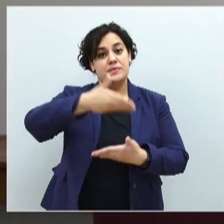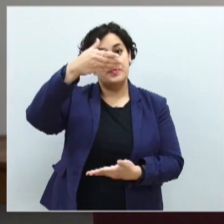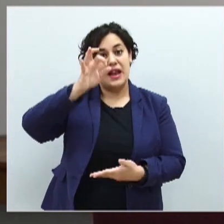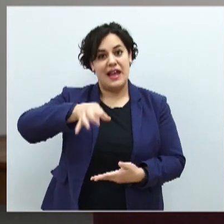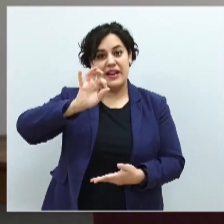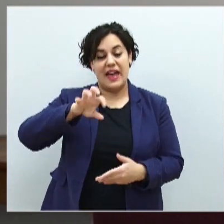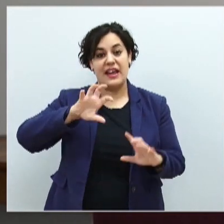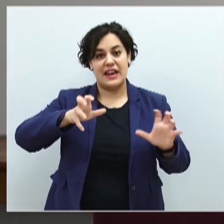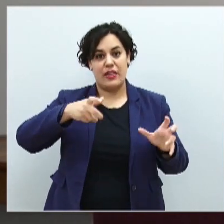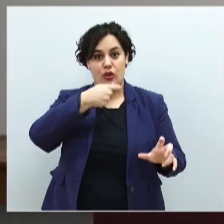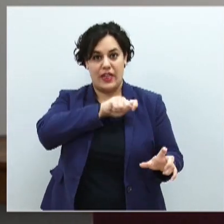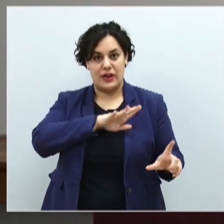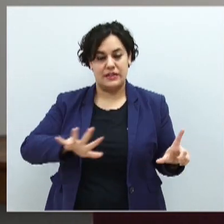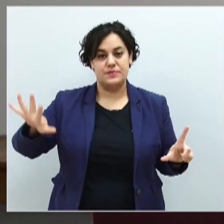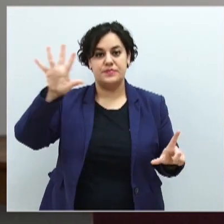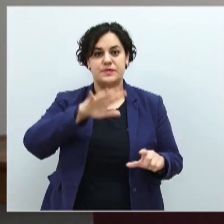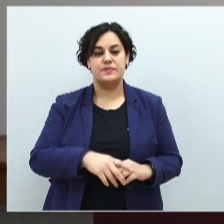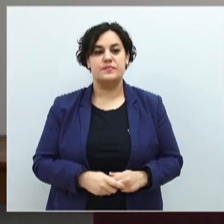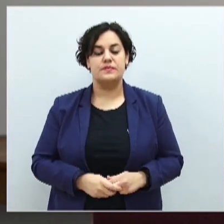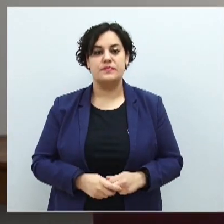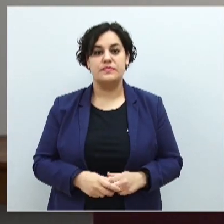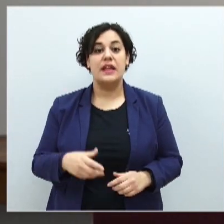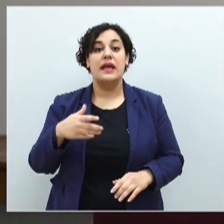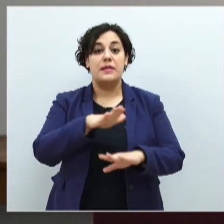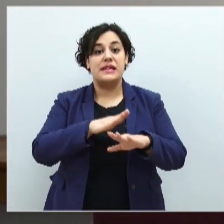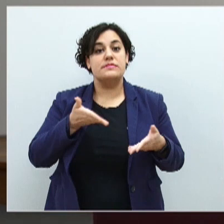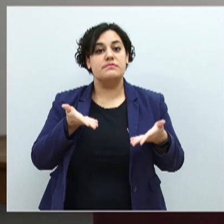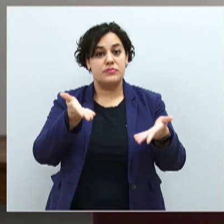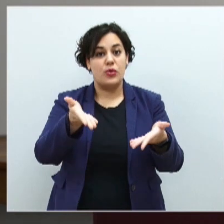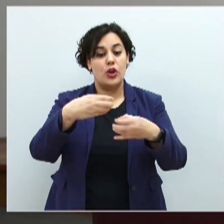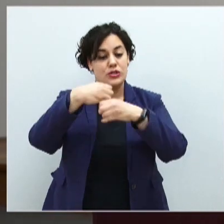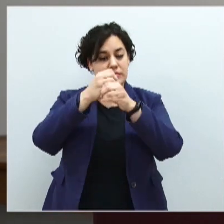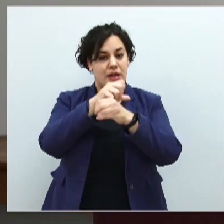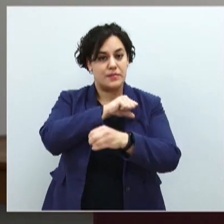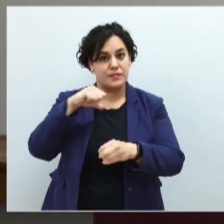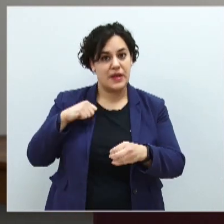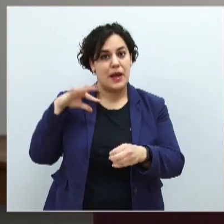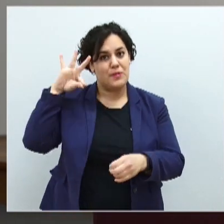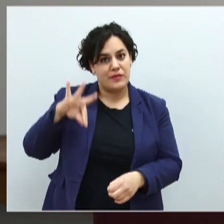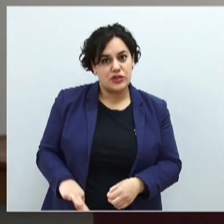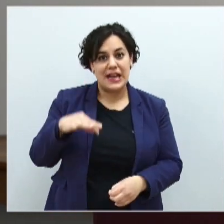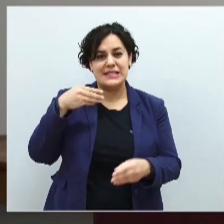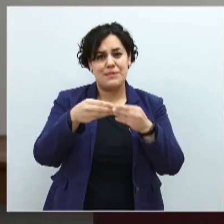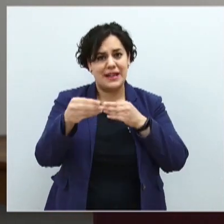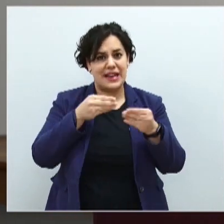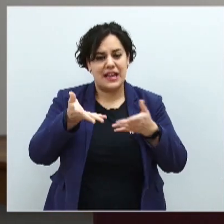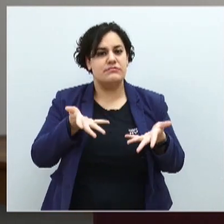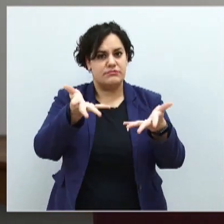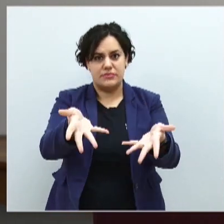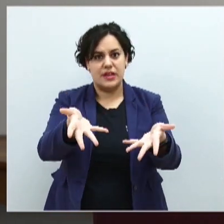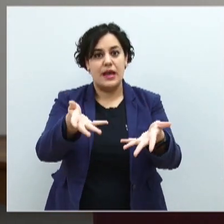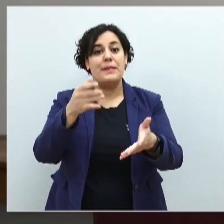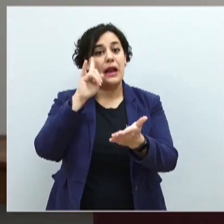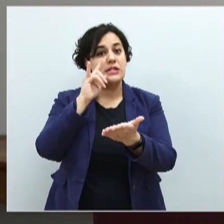España, el Ministerio ha puesto a disposición de las comunidades los laboratorios privados, su personal y sus materiales para la realización de pruebas